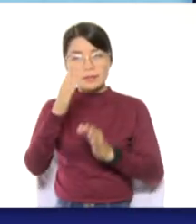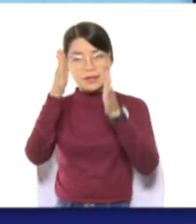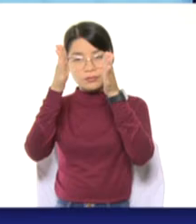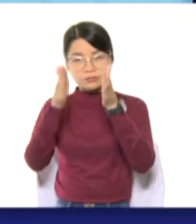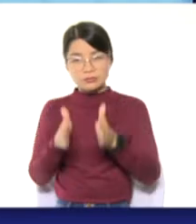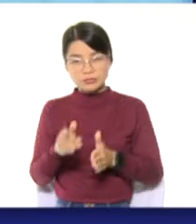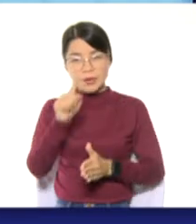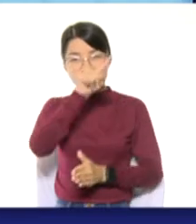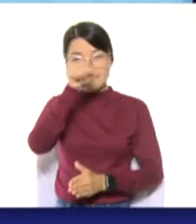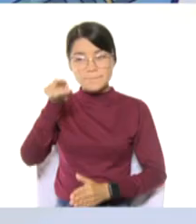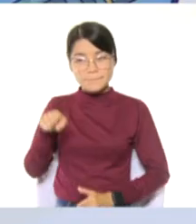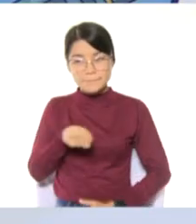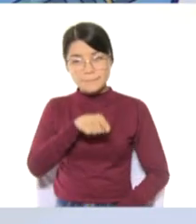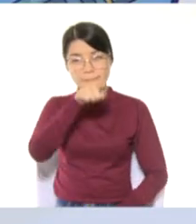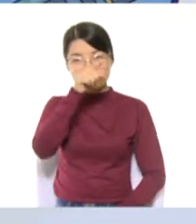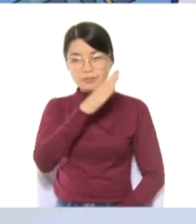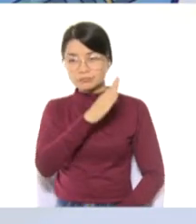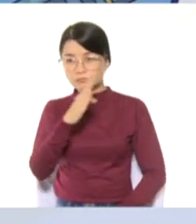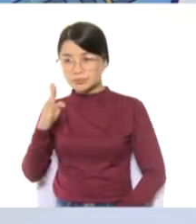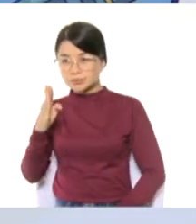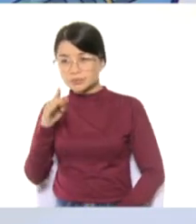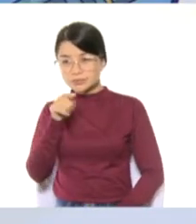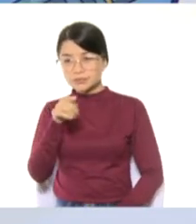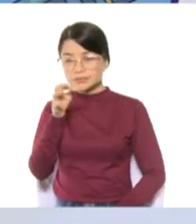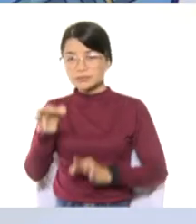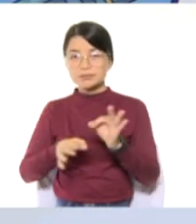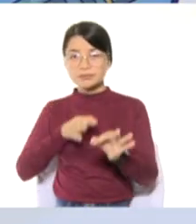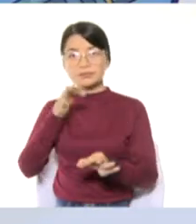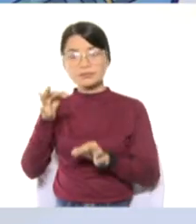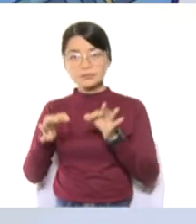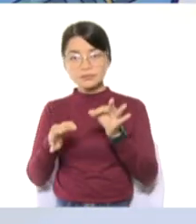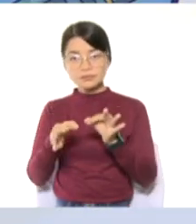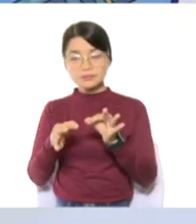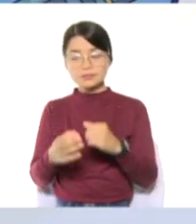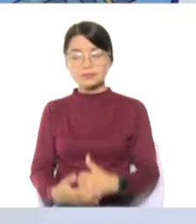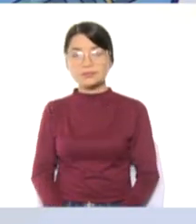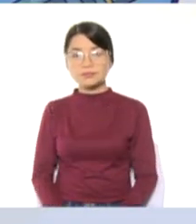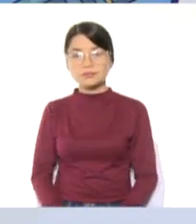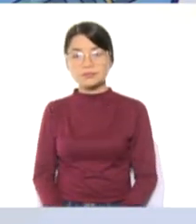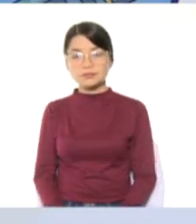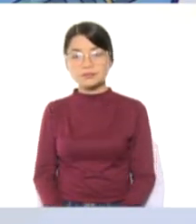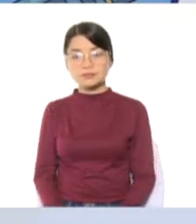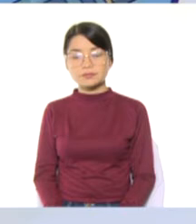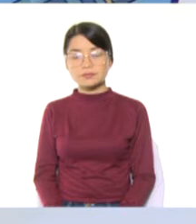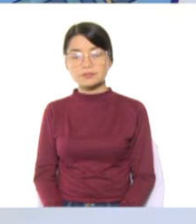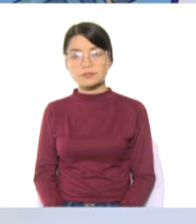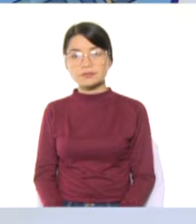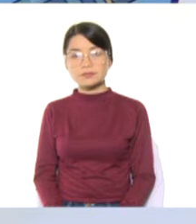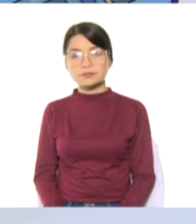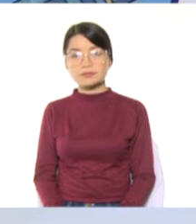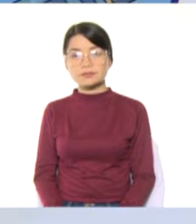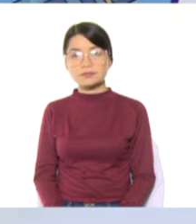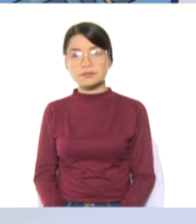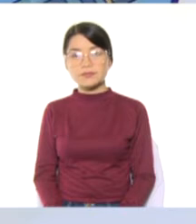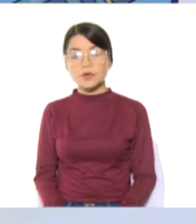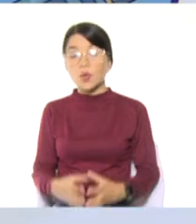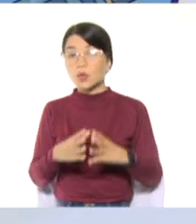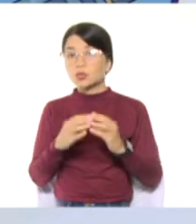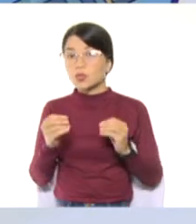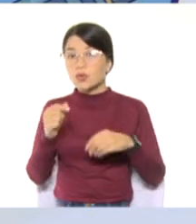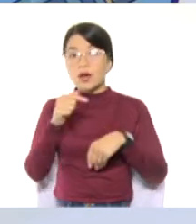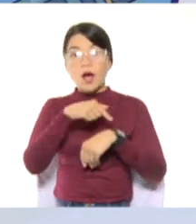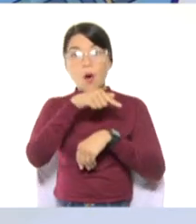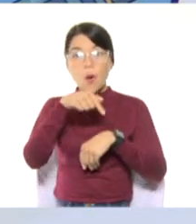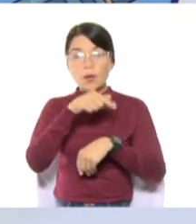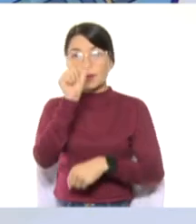tenemos la hora, que son desde la hora en punto hasta los 30 minutos. Todas estas horas llevan lo que es el past, ¿ok?